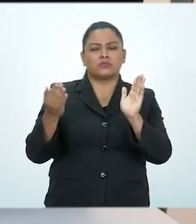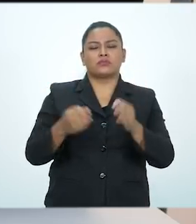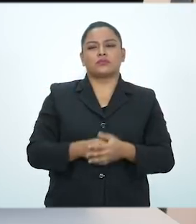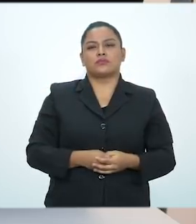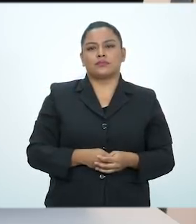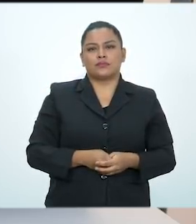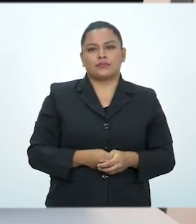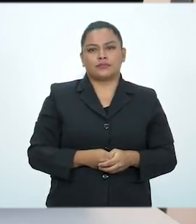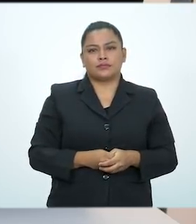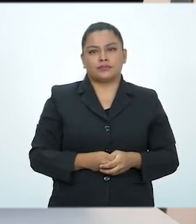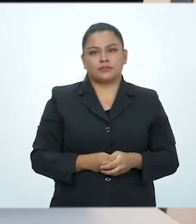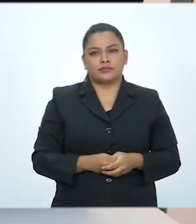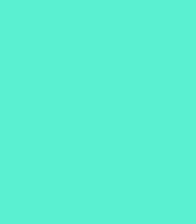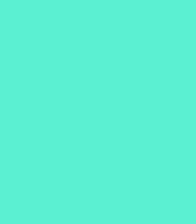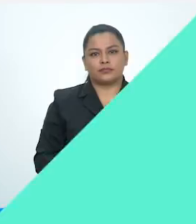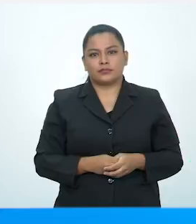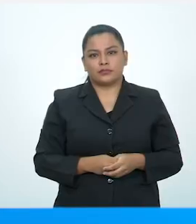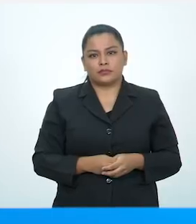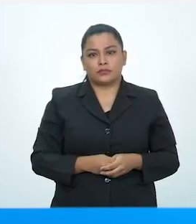componen este apartado.